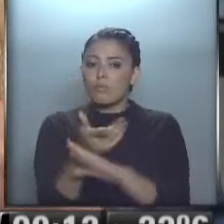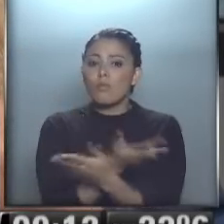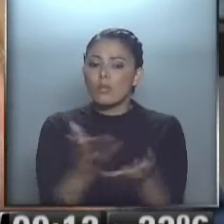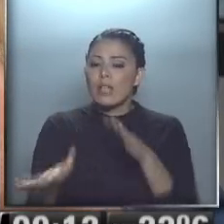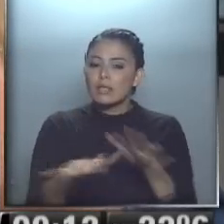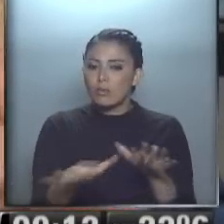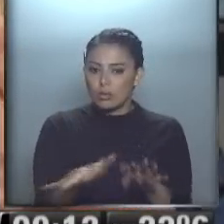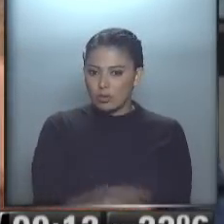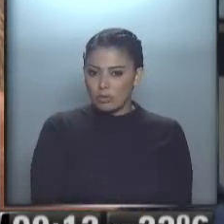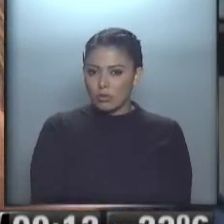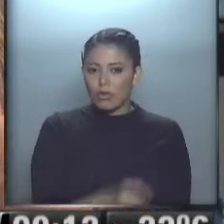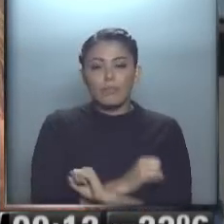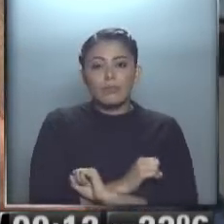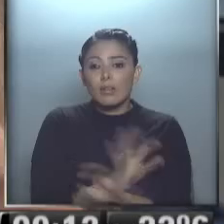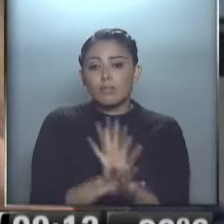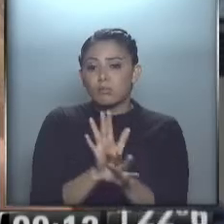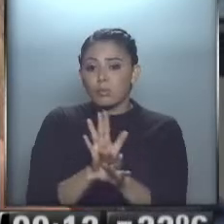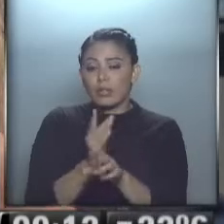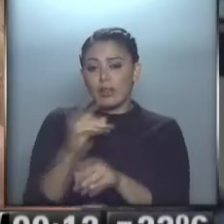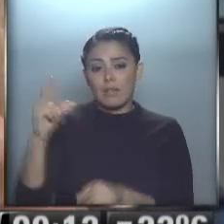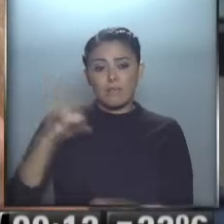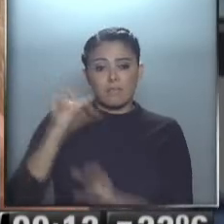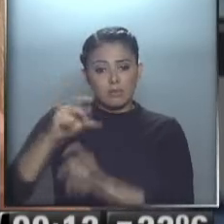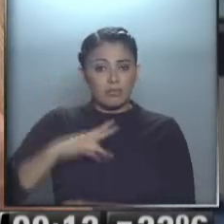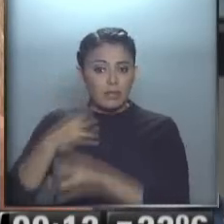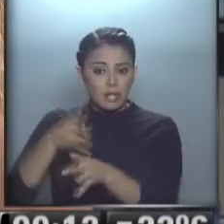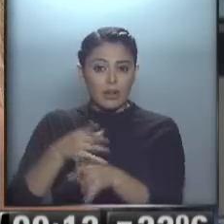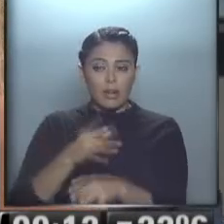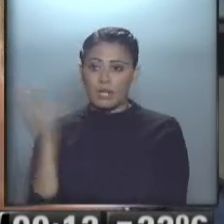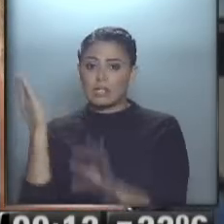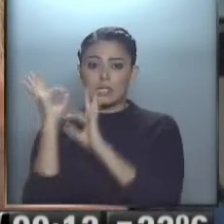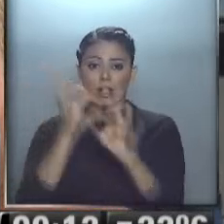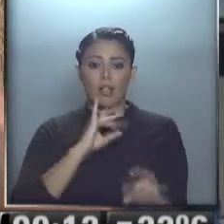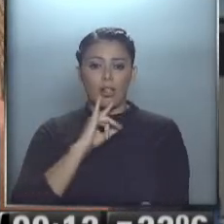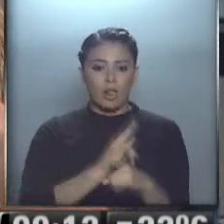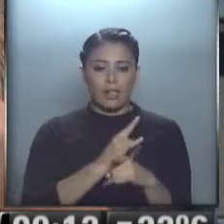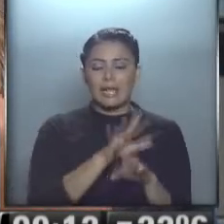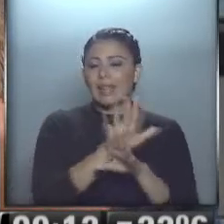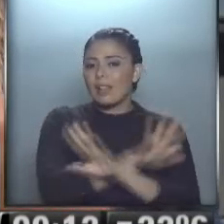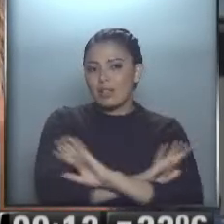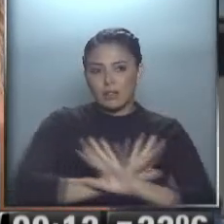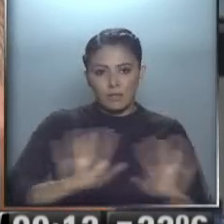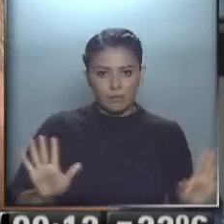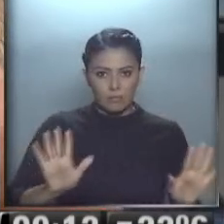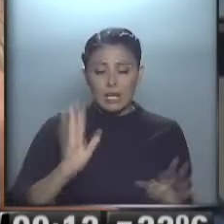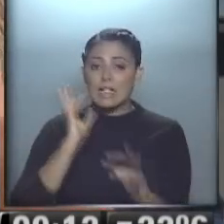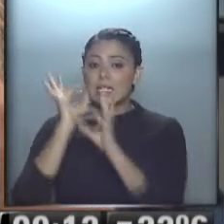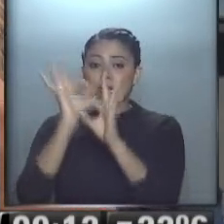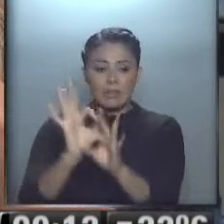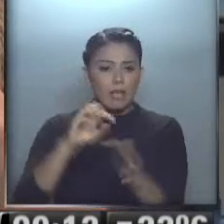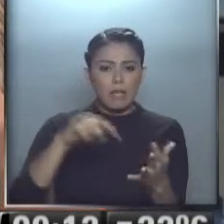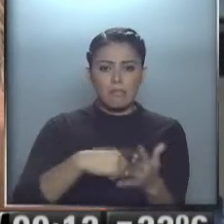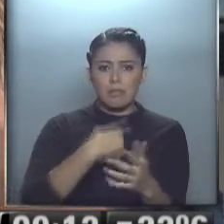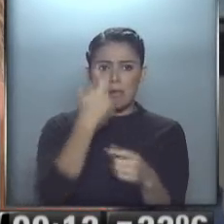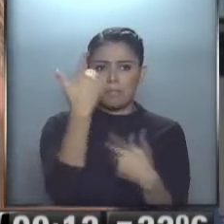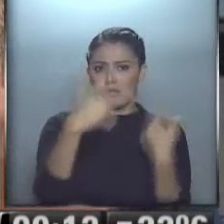est en situación de guerra civil bien nos encontramos con algo totalmente diferente nos encontramos con una caraca